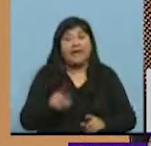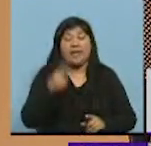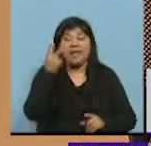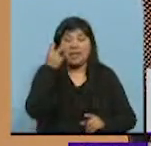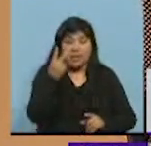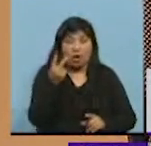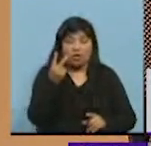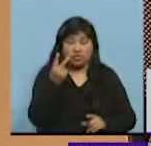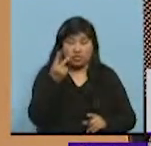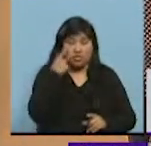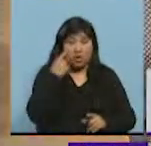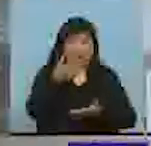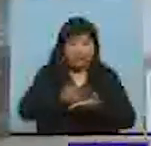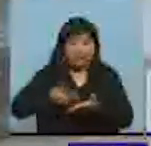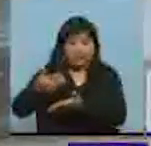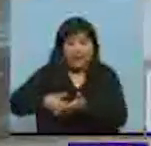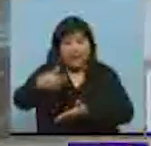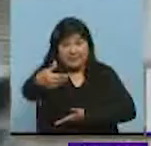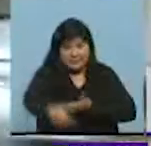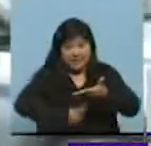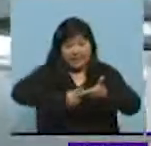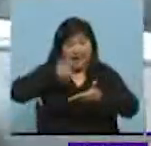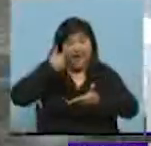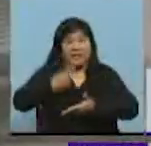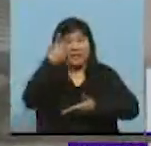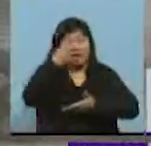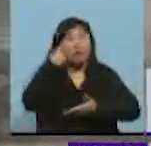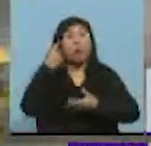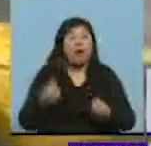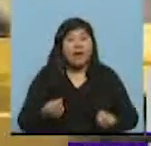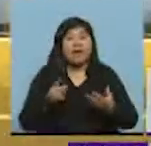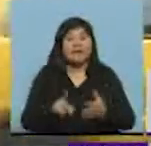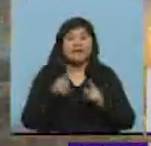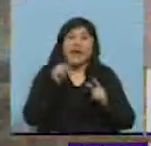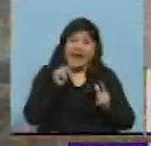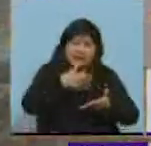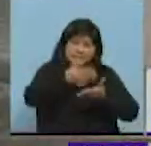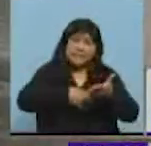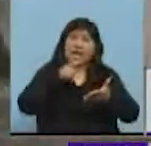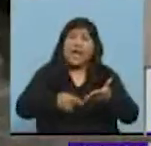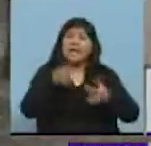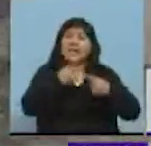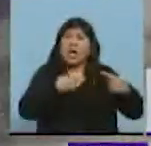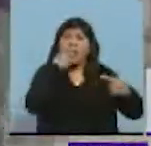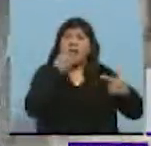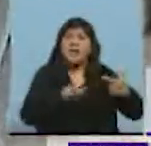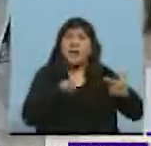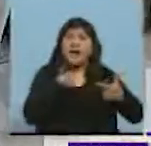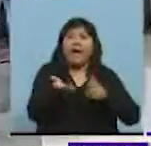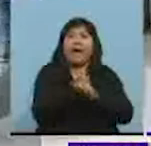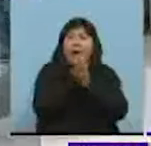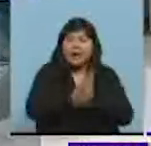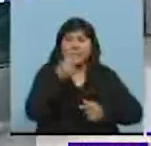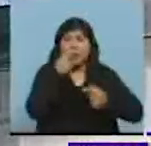qué responden esas facturas responden al consumo real es a ese domicilio esa vivienda esa familia